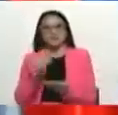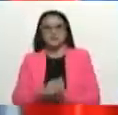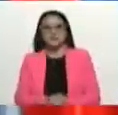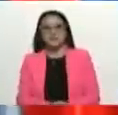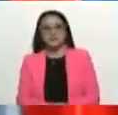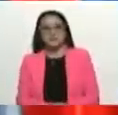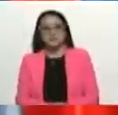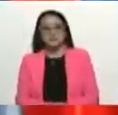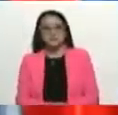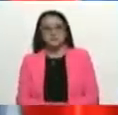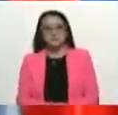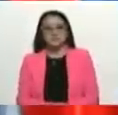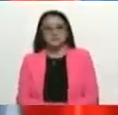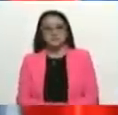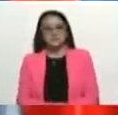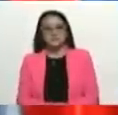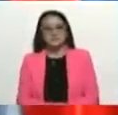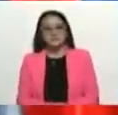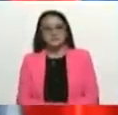Como pueden observar,